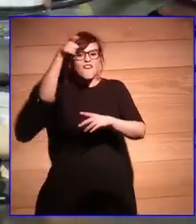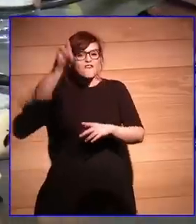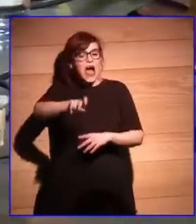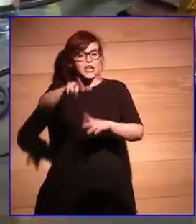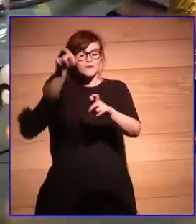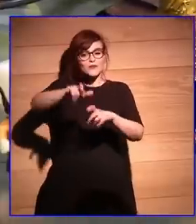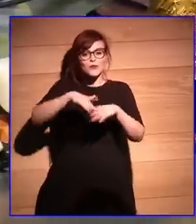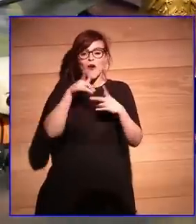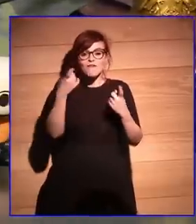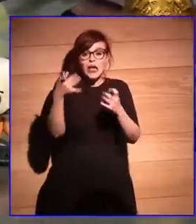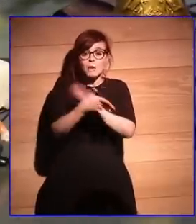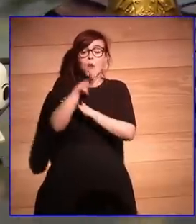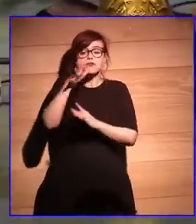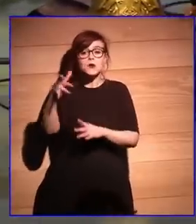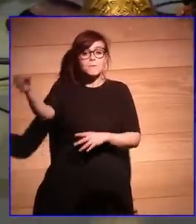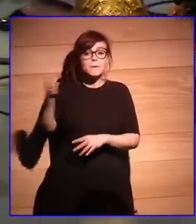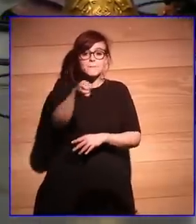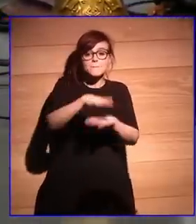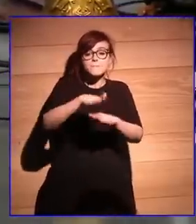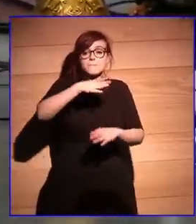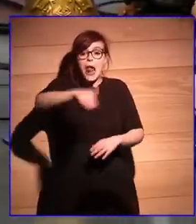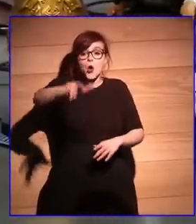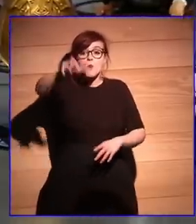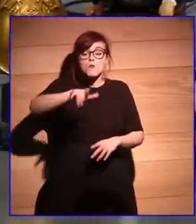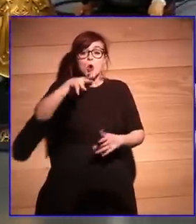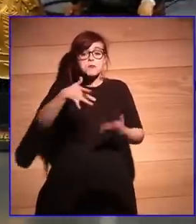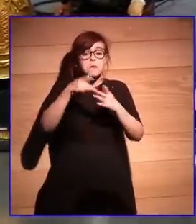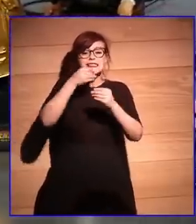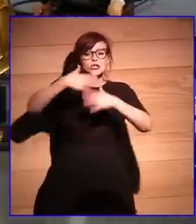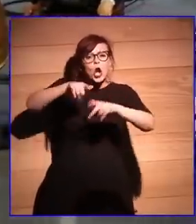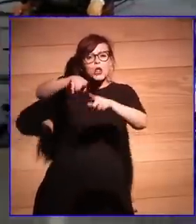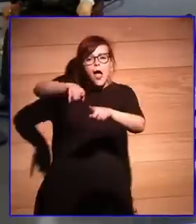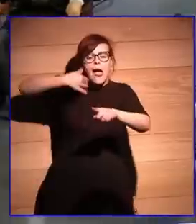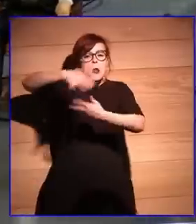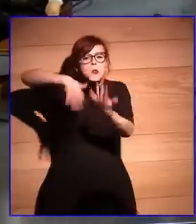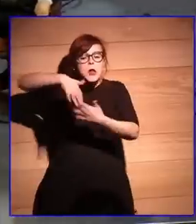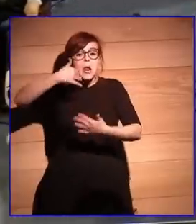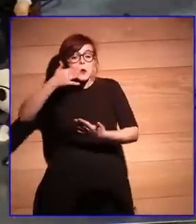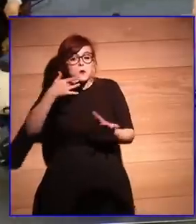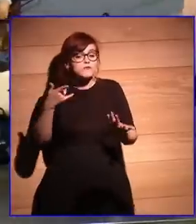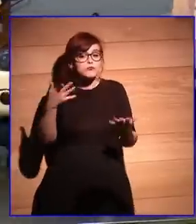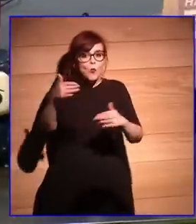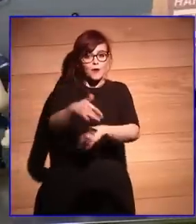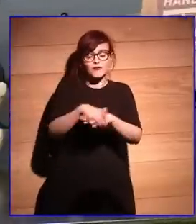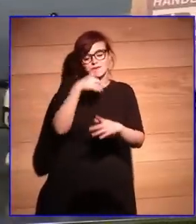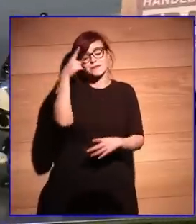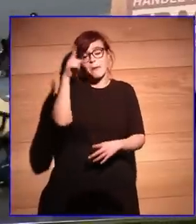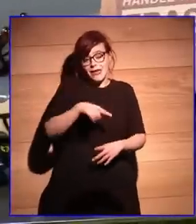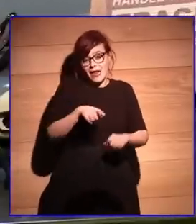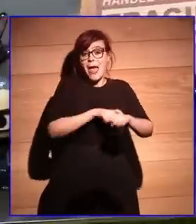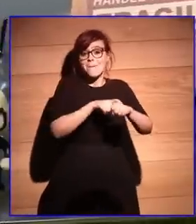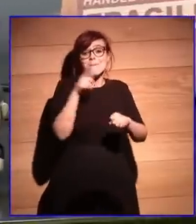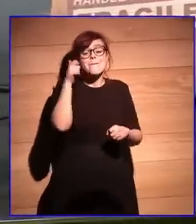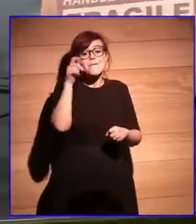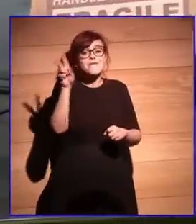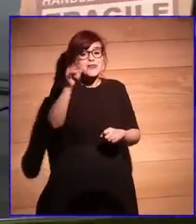abstracción de la falta de explicación, sin atribuirle ni siquiera un pasado conflictivo, como sucede tan a menudo con estos